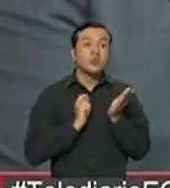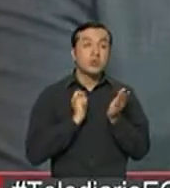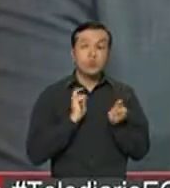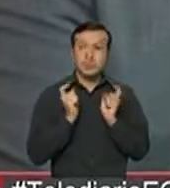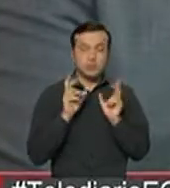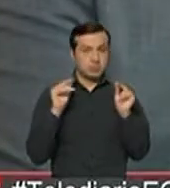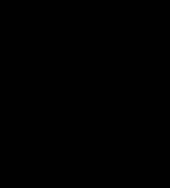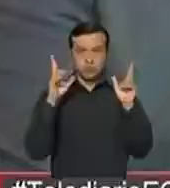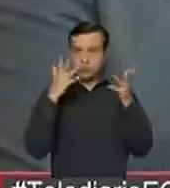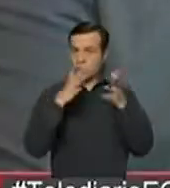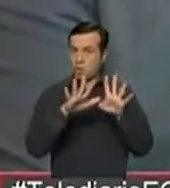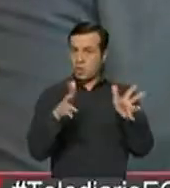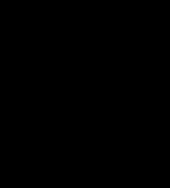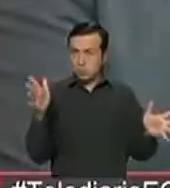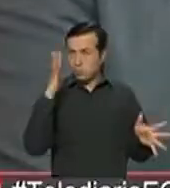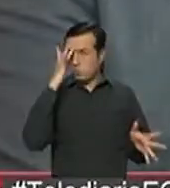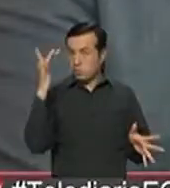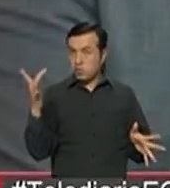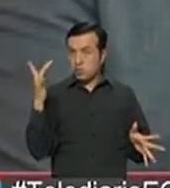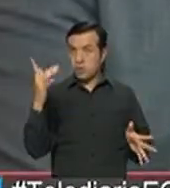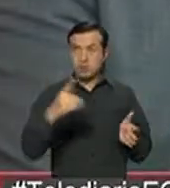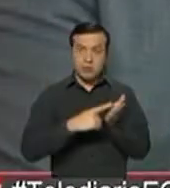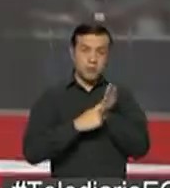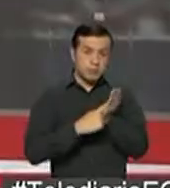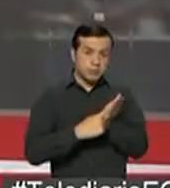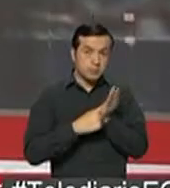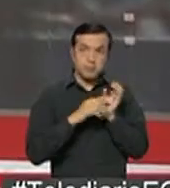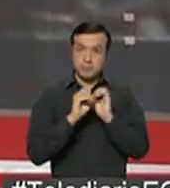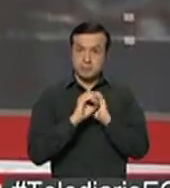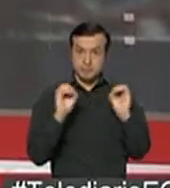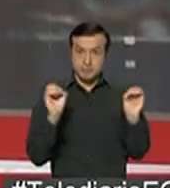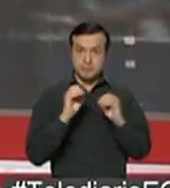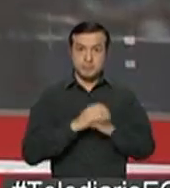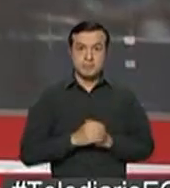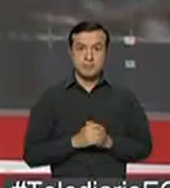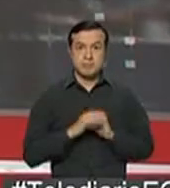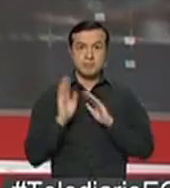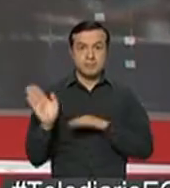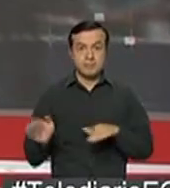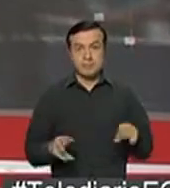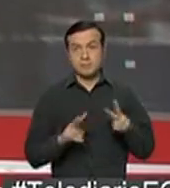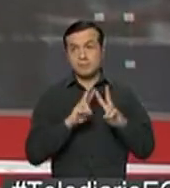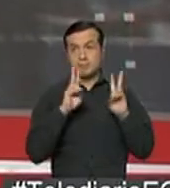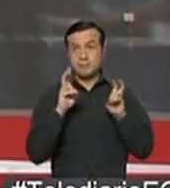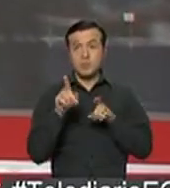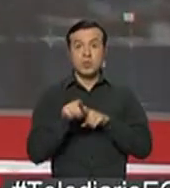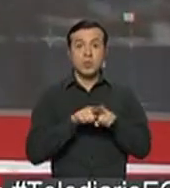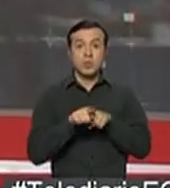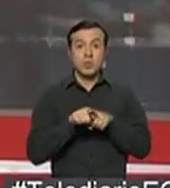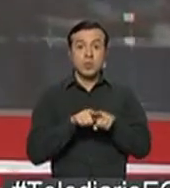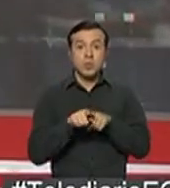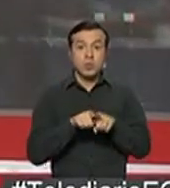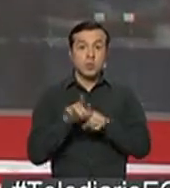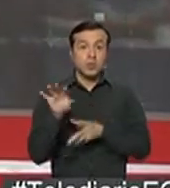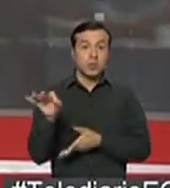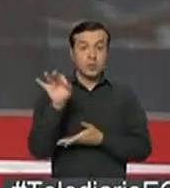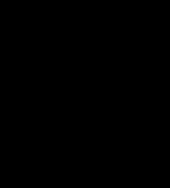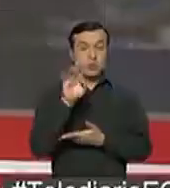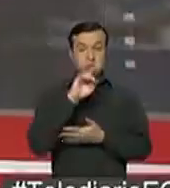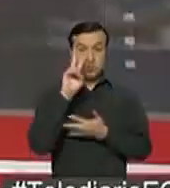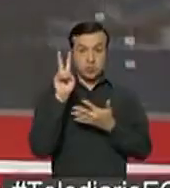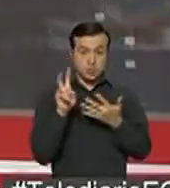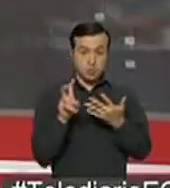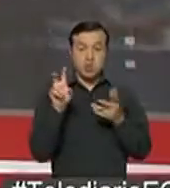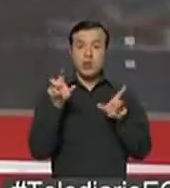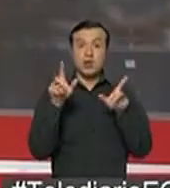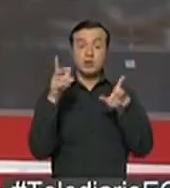no existe, puesto que no ha sido tratado. Y en otro tema, las bases del concurso para la asignación de frecuencias de radio